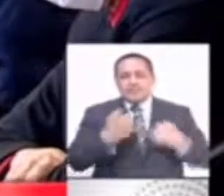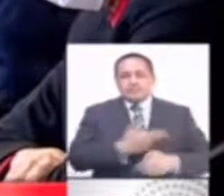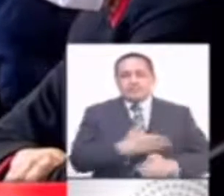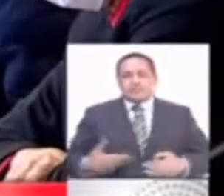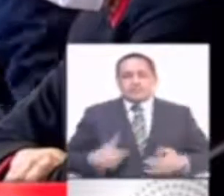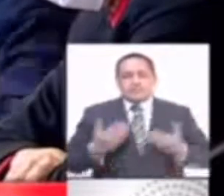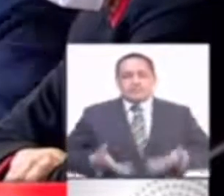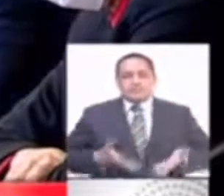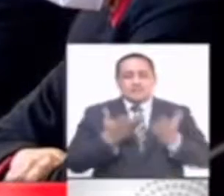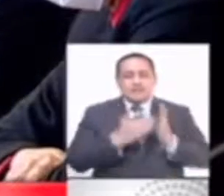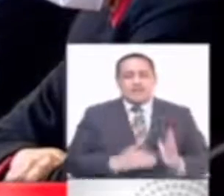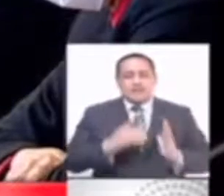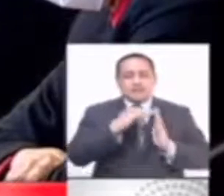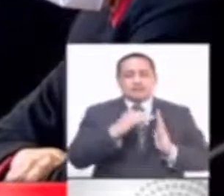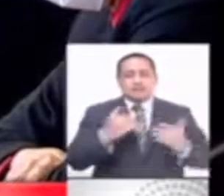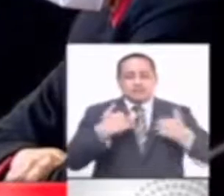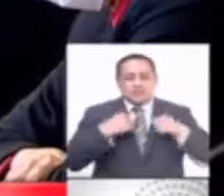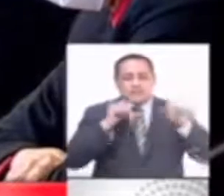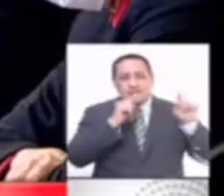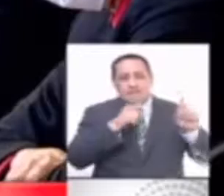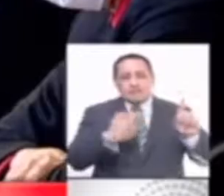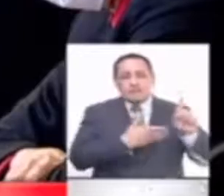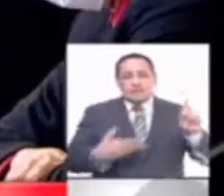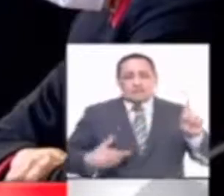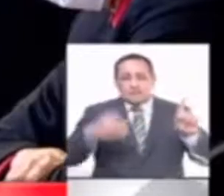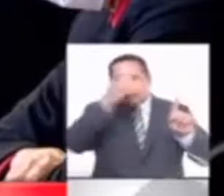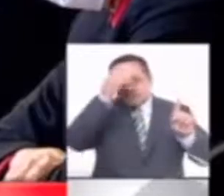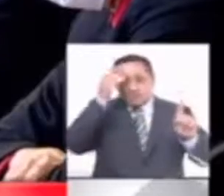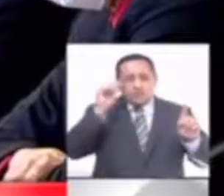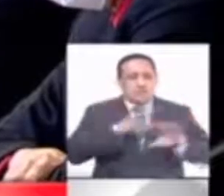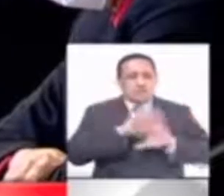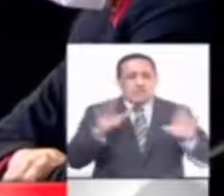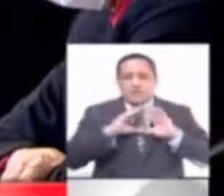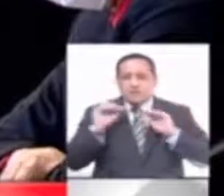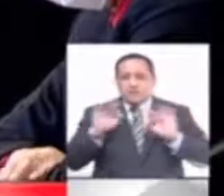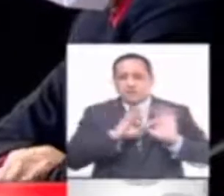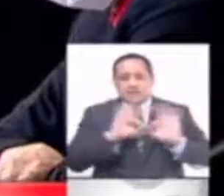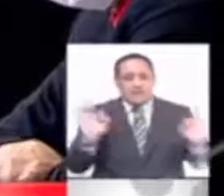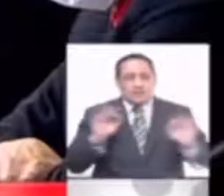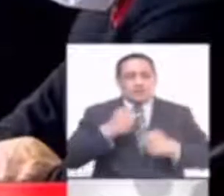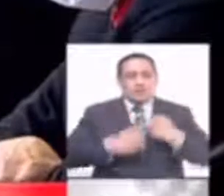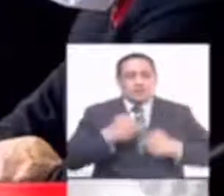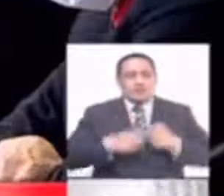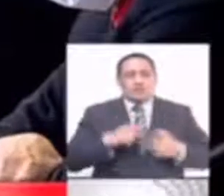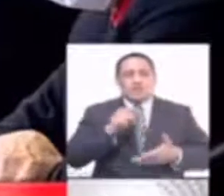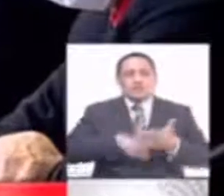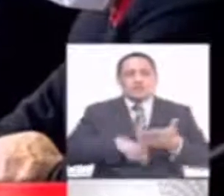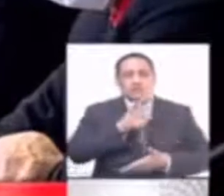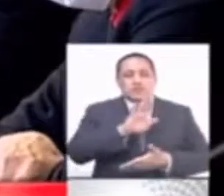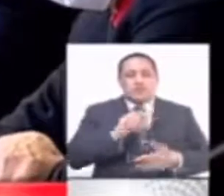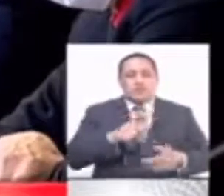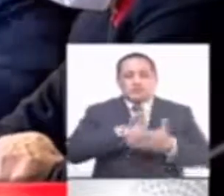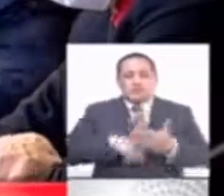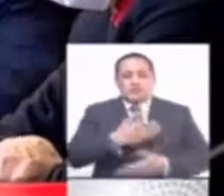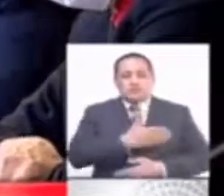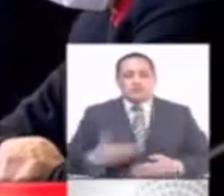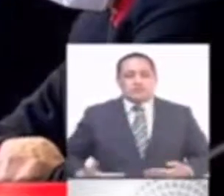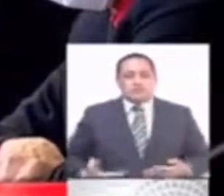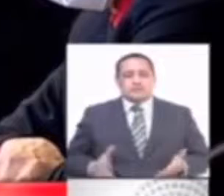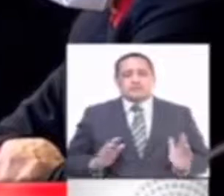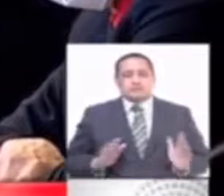presidente de otorgar los ascensos la tiene él y nadie la ha cuestionado acá, igualmente que los ascensos. Los ha firmado usted, los ha firmado el